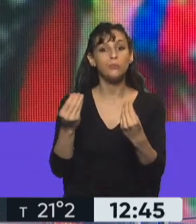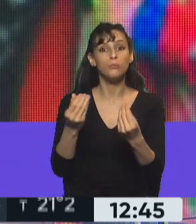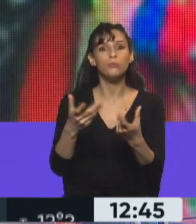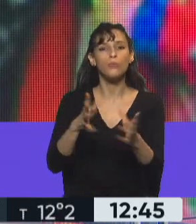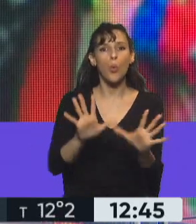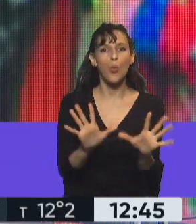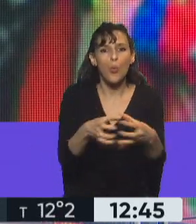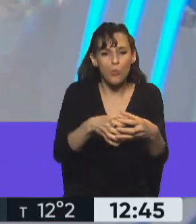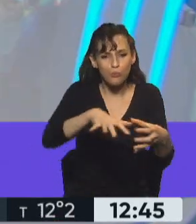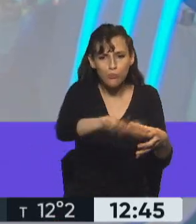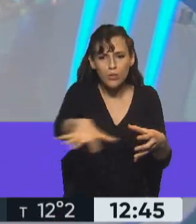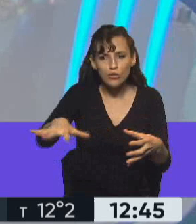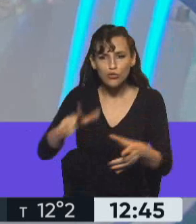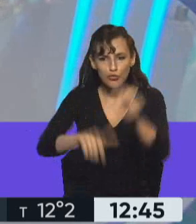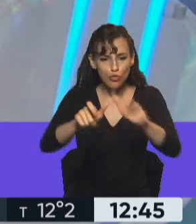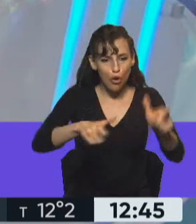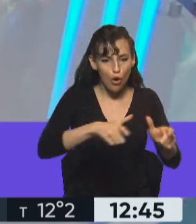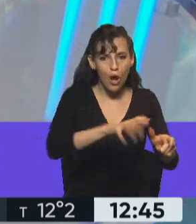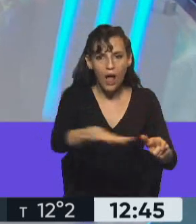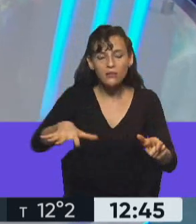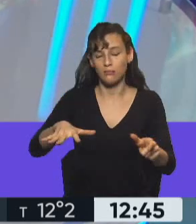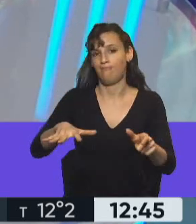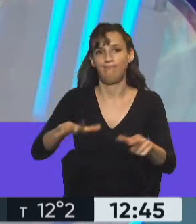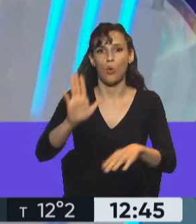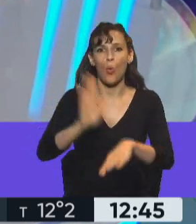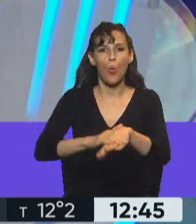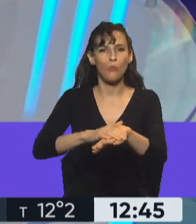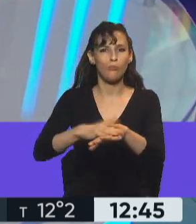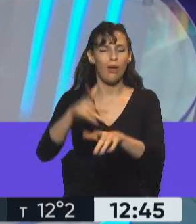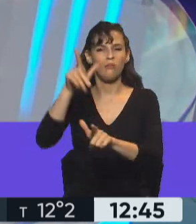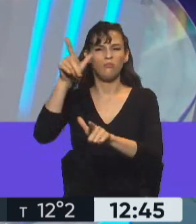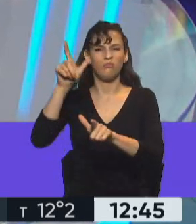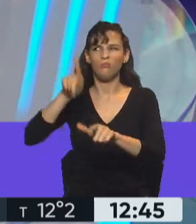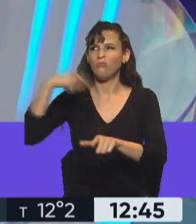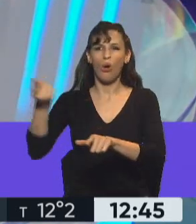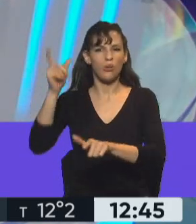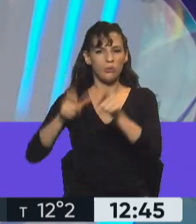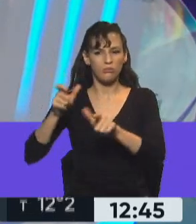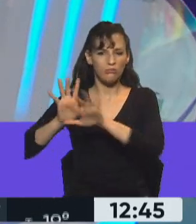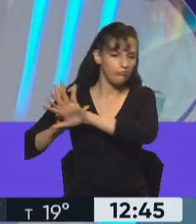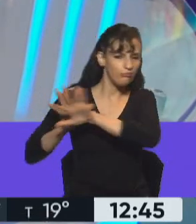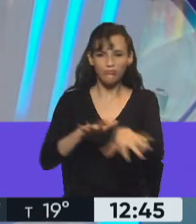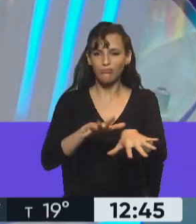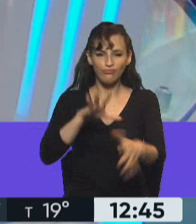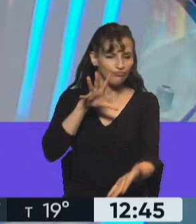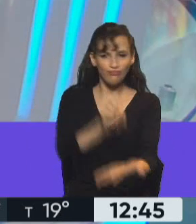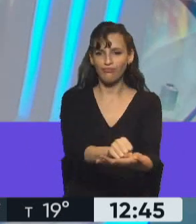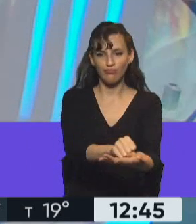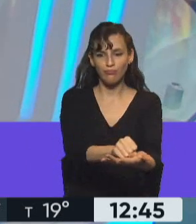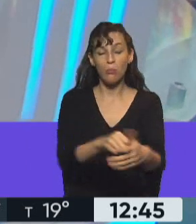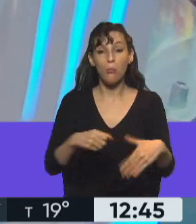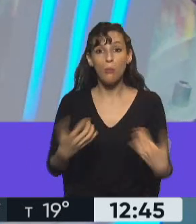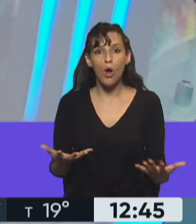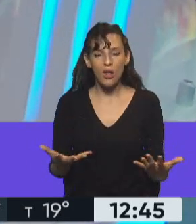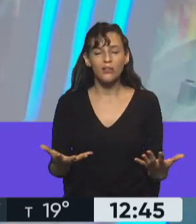la colonización, ¿no? Y que han sufrido el asentamiento de las fronteras de los estados sobre sus territorios. Por eso muchas veces quedaron de un lado y del